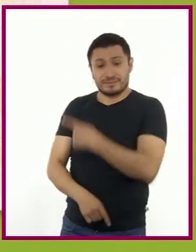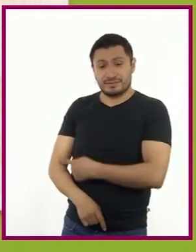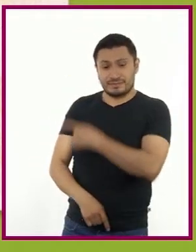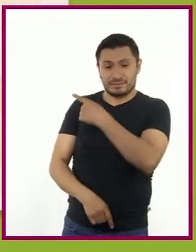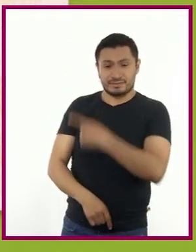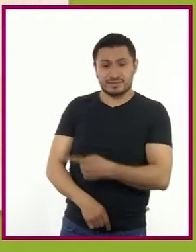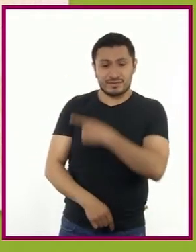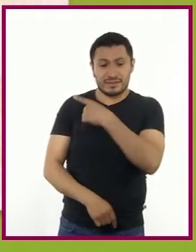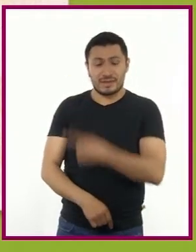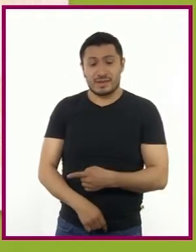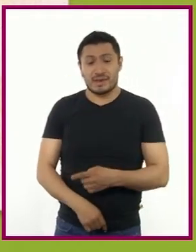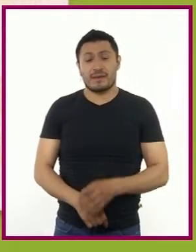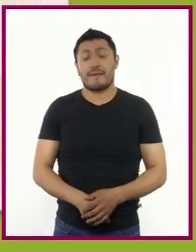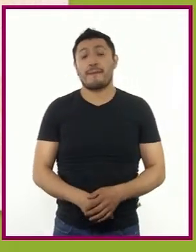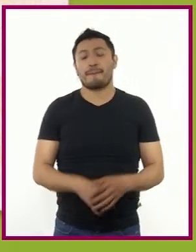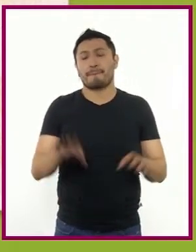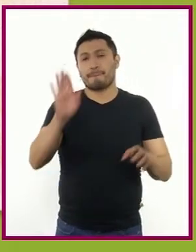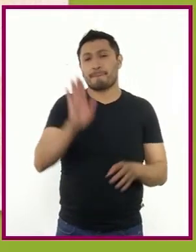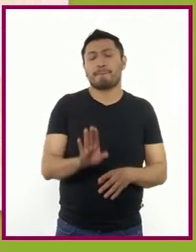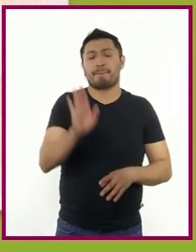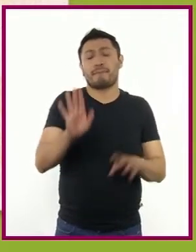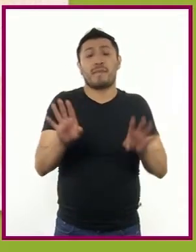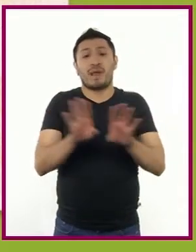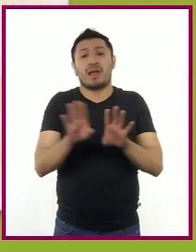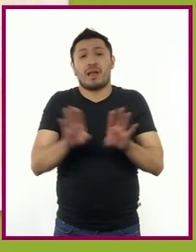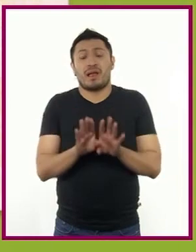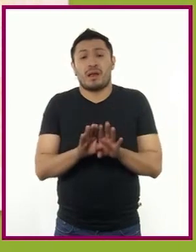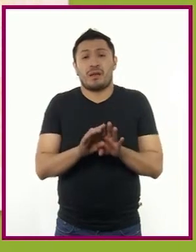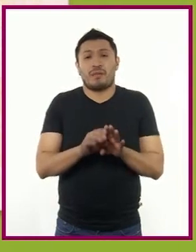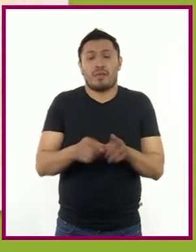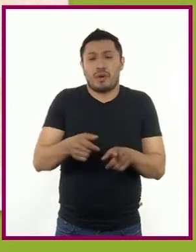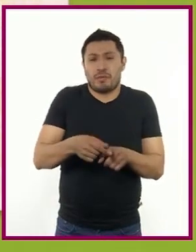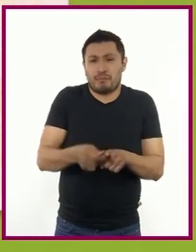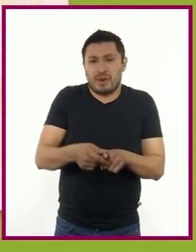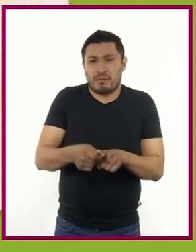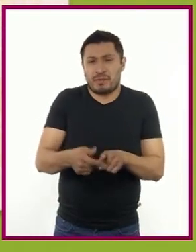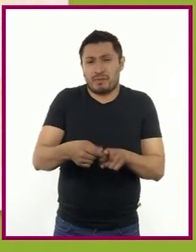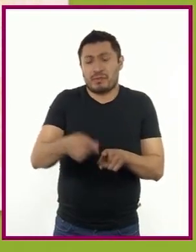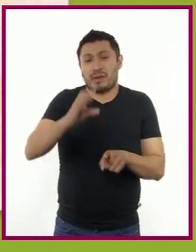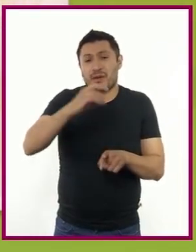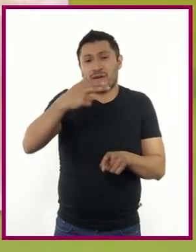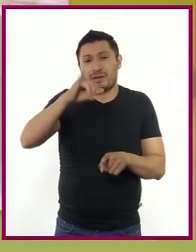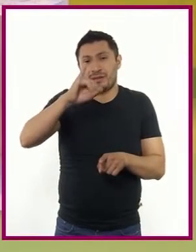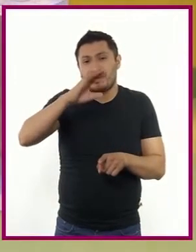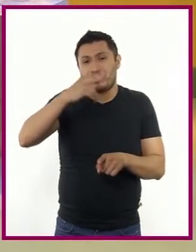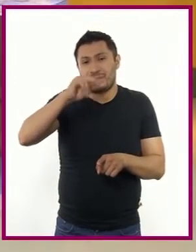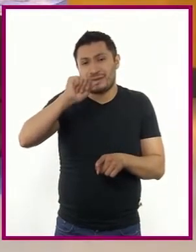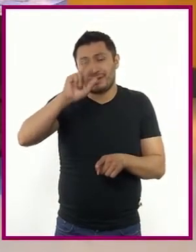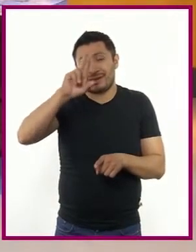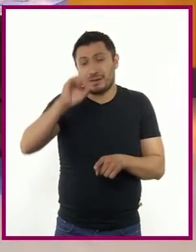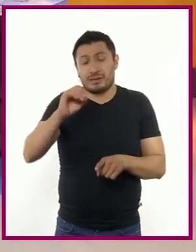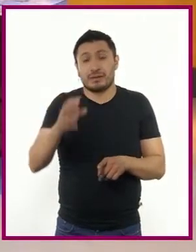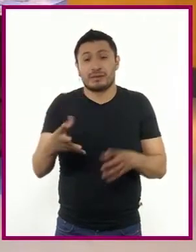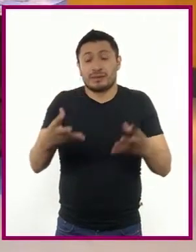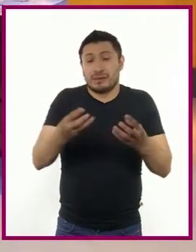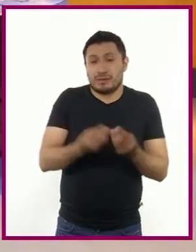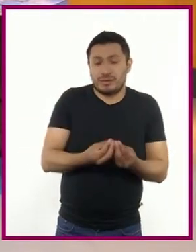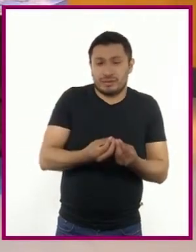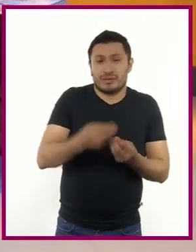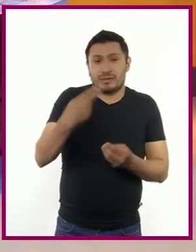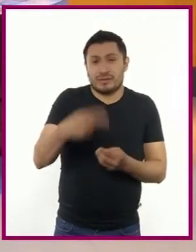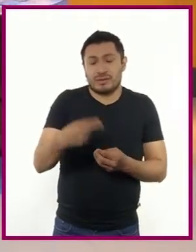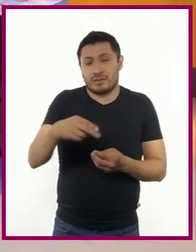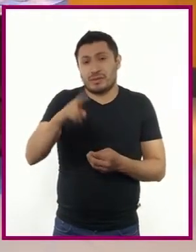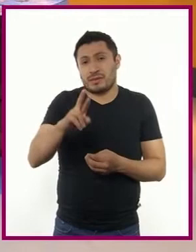que tienen la forma y el tamaño de un chícharo a los lados de la uretra membranosa.